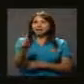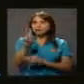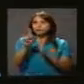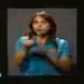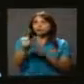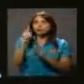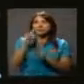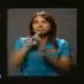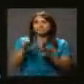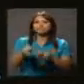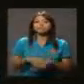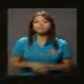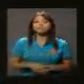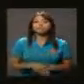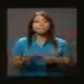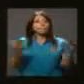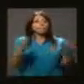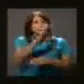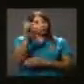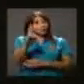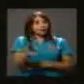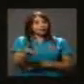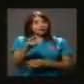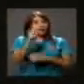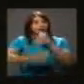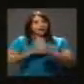por favor bien la Costa Rica del 2018